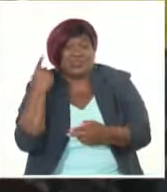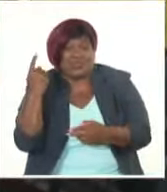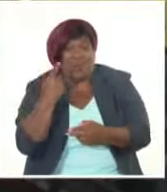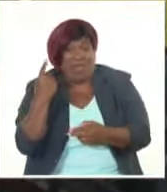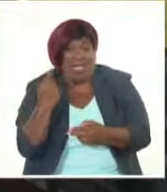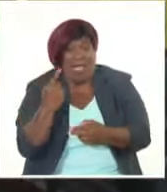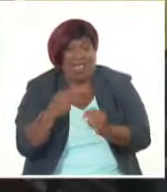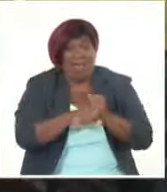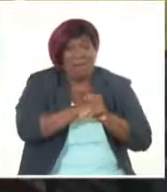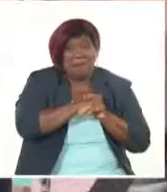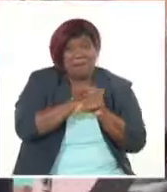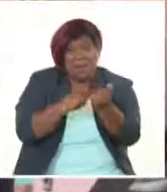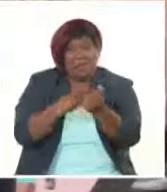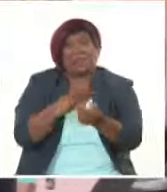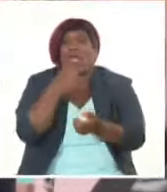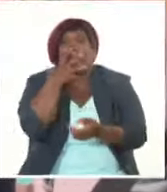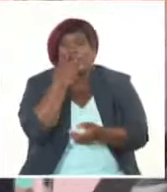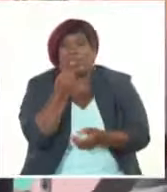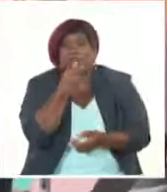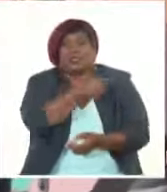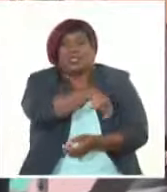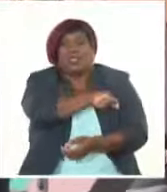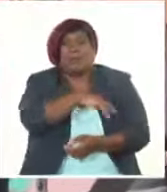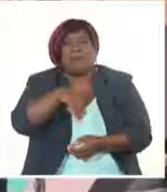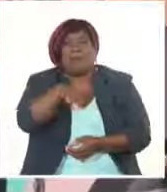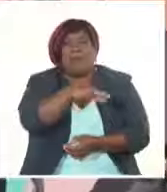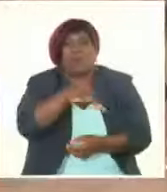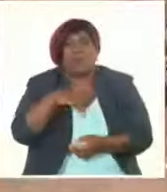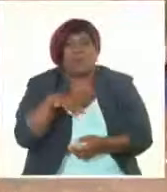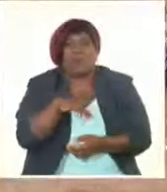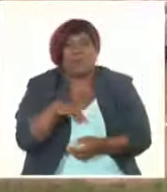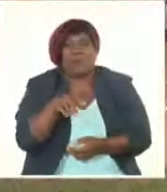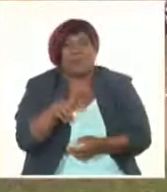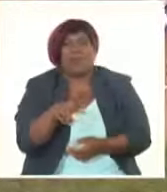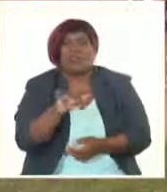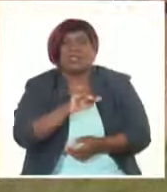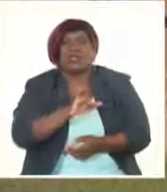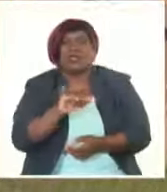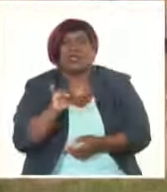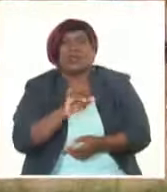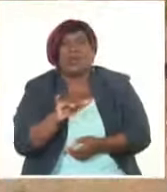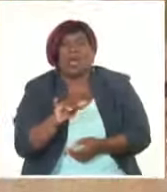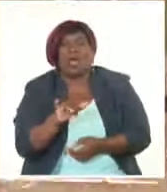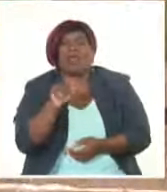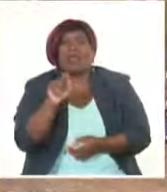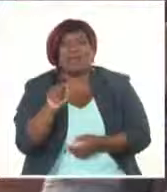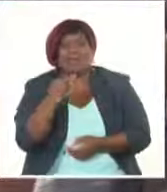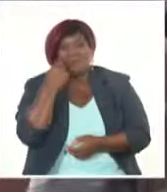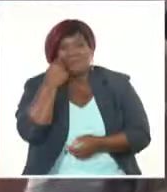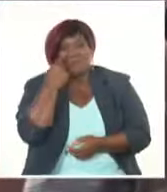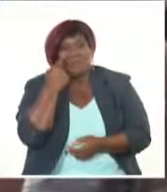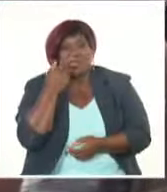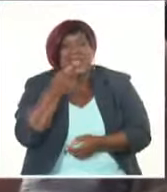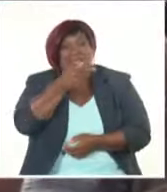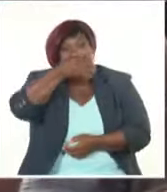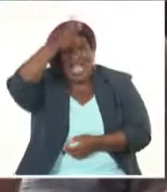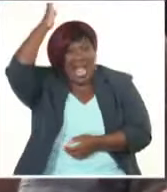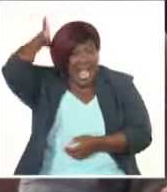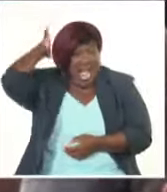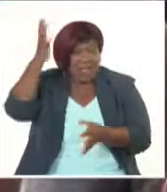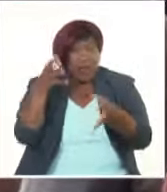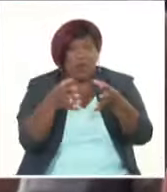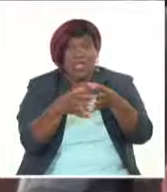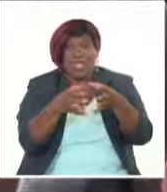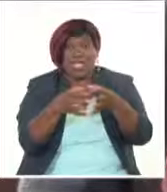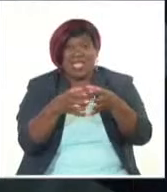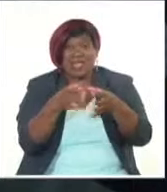que bien pudiera ser renombrado como Owen Blandino, hijo de Cabayguán y devenido en el legendario gallo que inmortaliza al equipo más emblemático